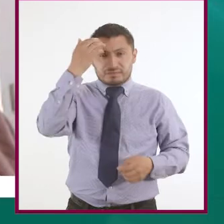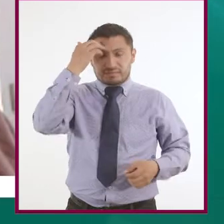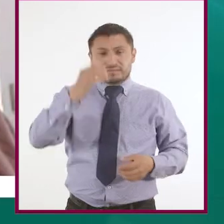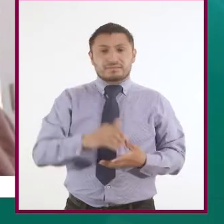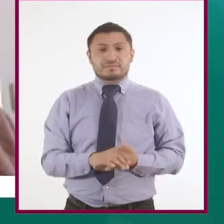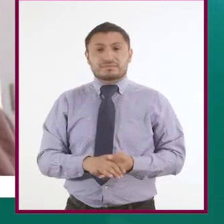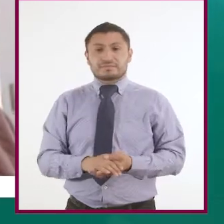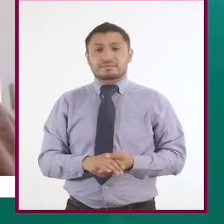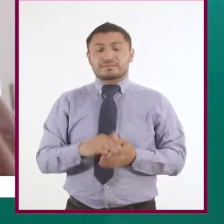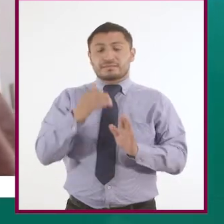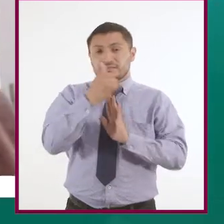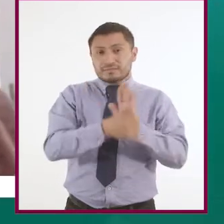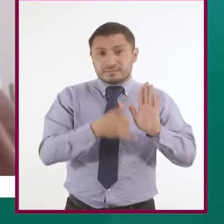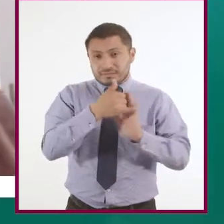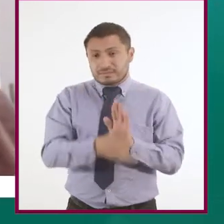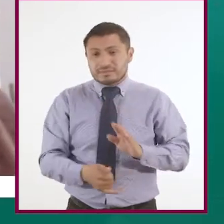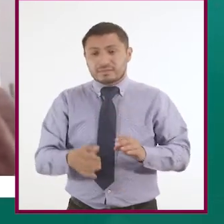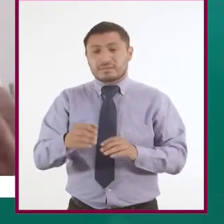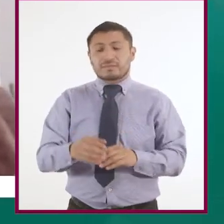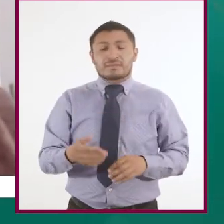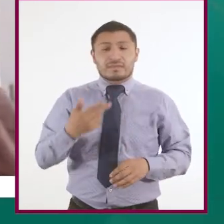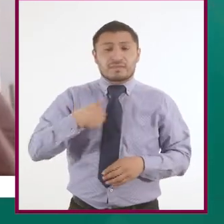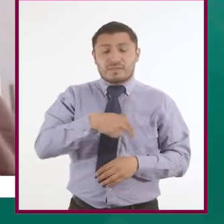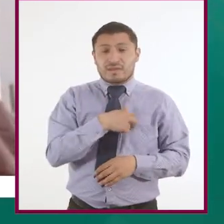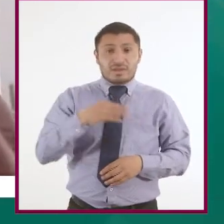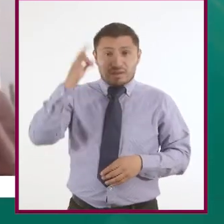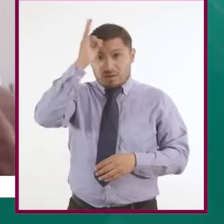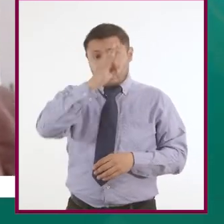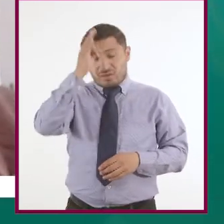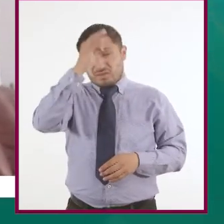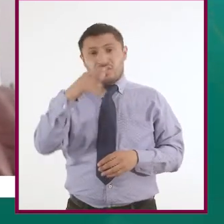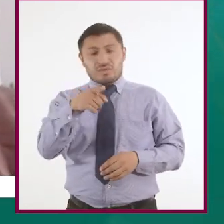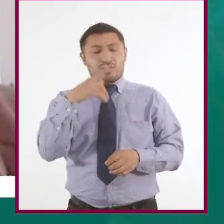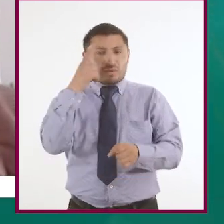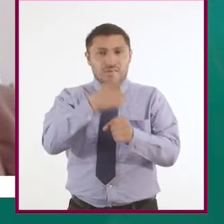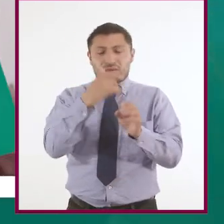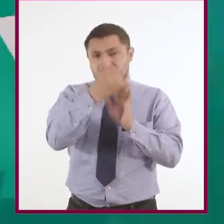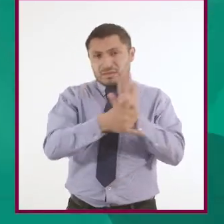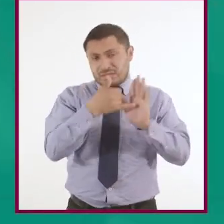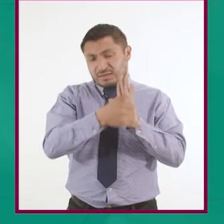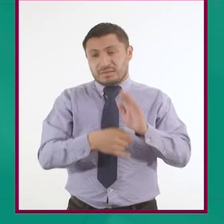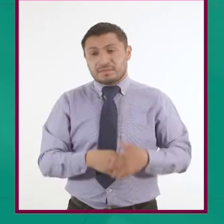conozcas. El canal es Estamos Filosofando y lo puedes encontrar en YouTube.